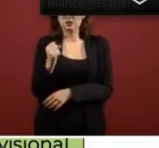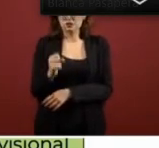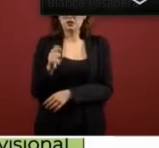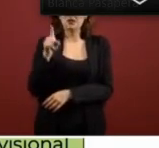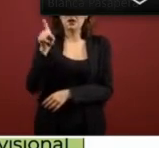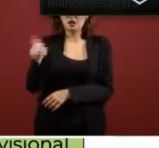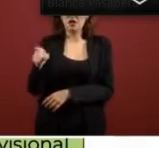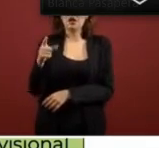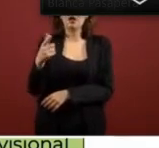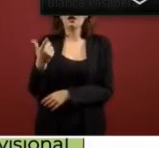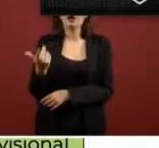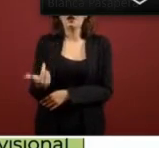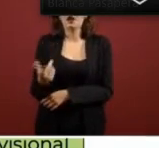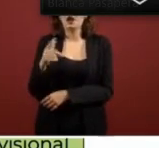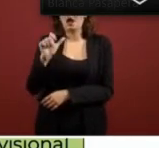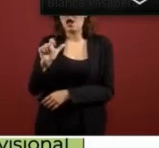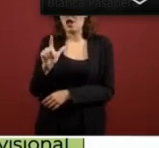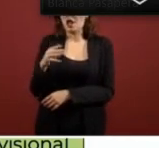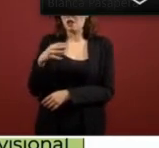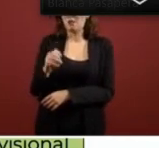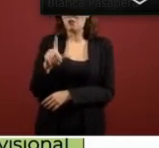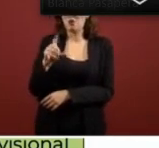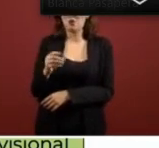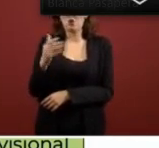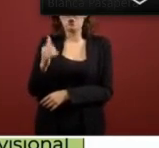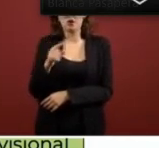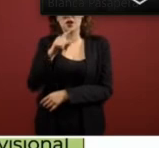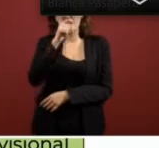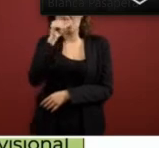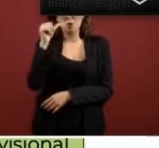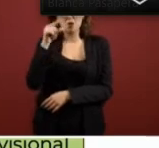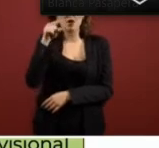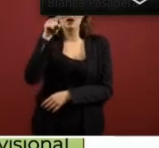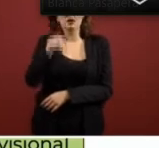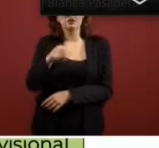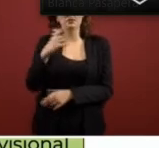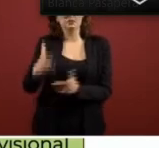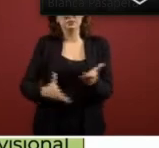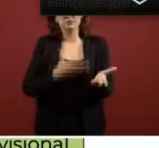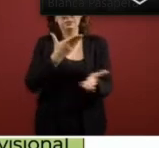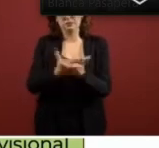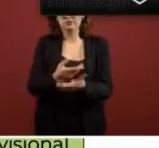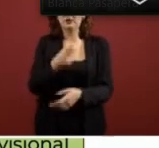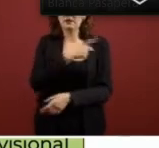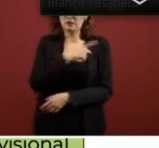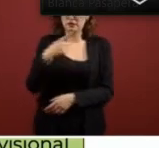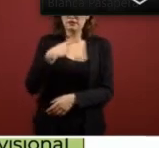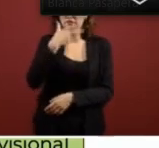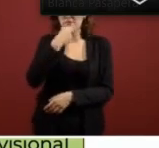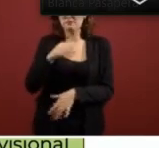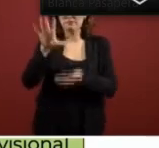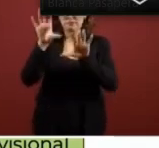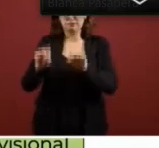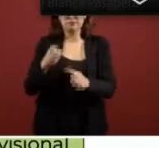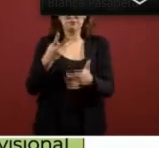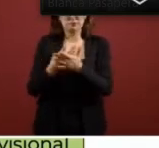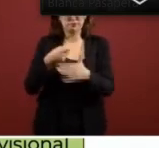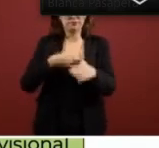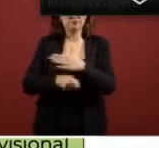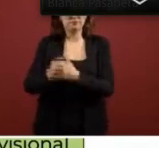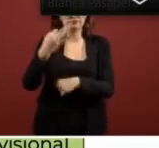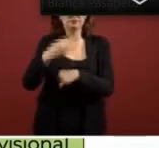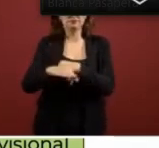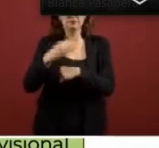Penal Federal de Almoloya de Juárez la orden de detención provisional. Y el cuarto paso, el juez federal